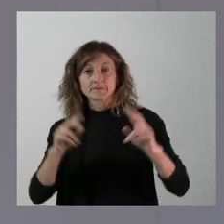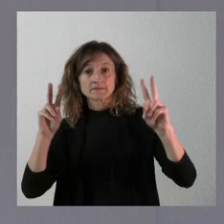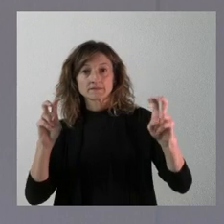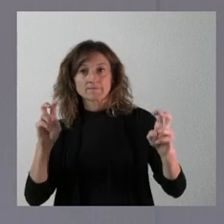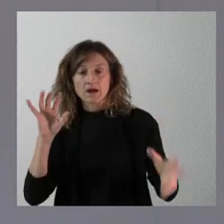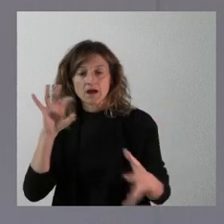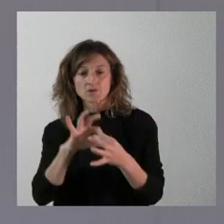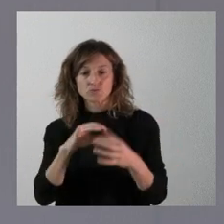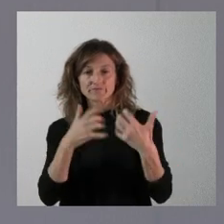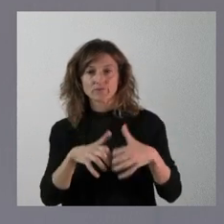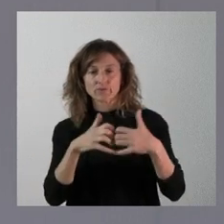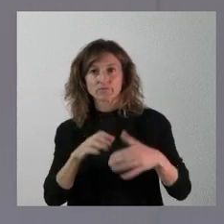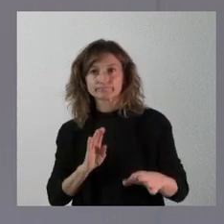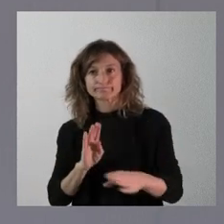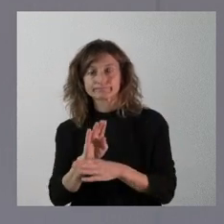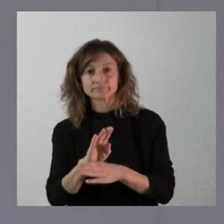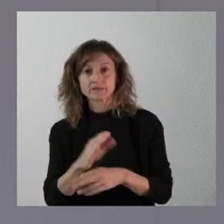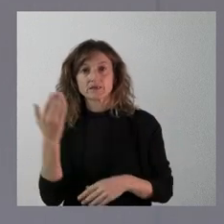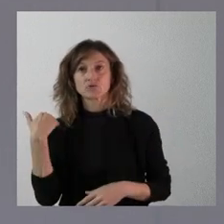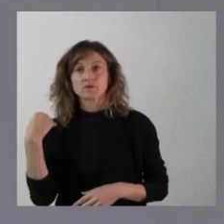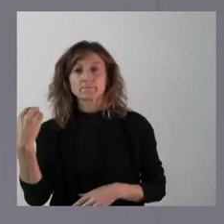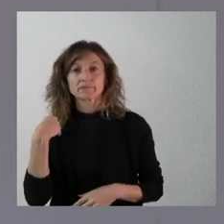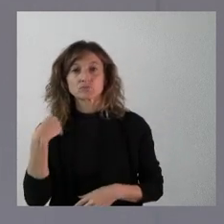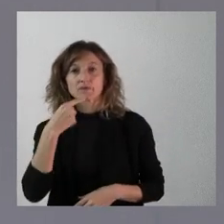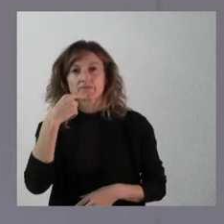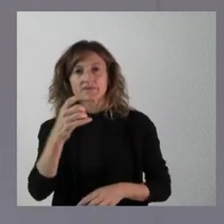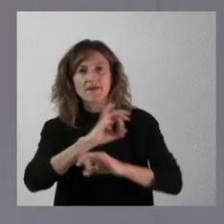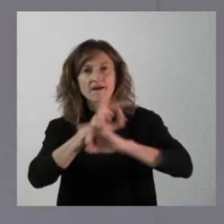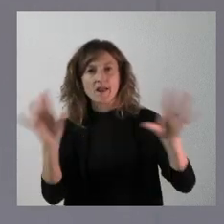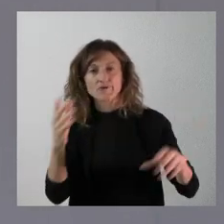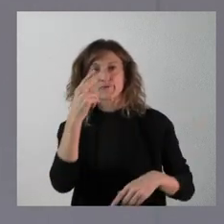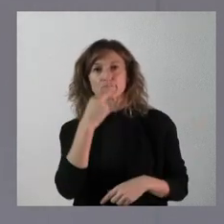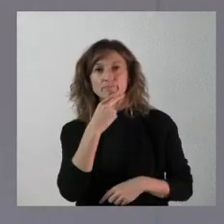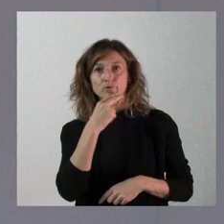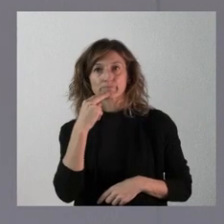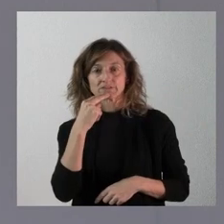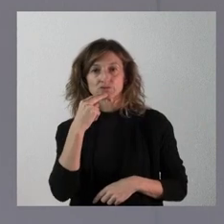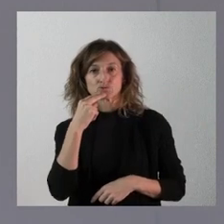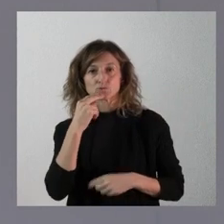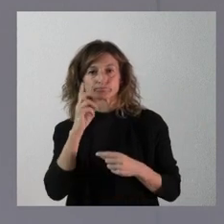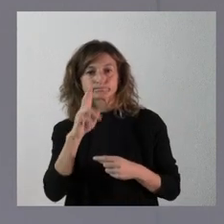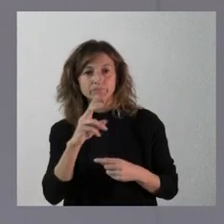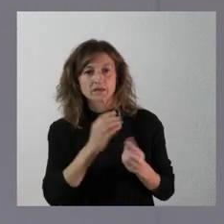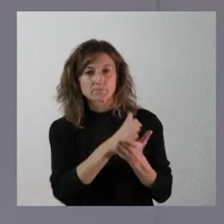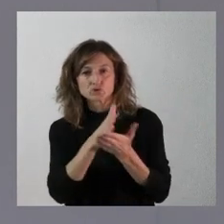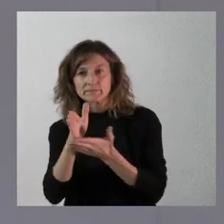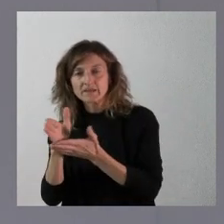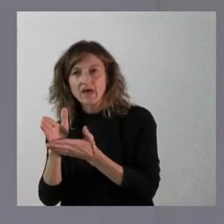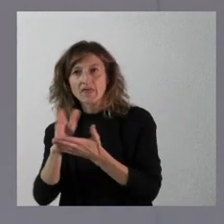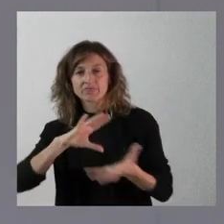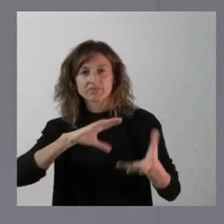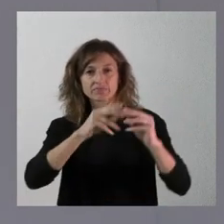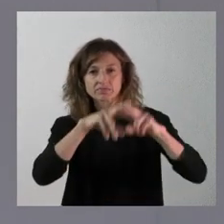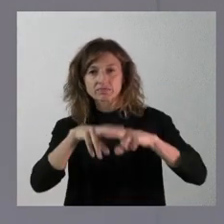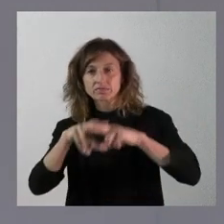al funcionamiento y al usted preguntó el otro día le dije claro nuestro compromiso de explorar todas las posibilidades que tuviéramos a nuestro alcance para conseguir